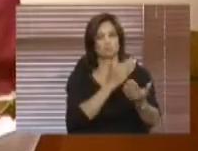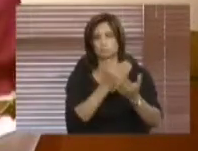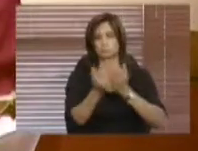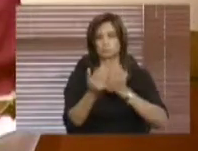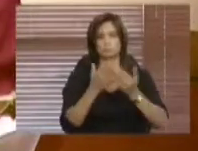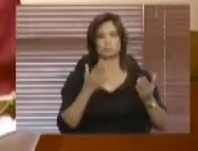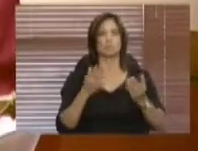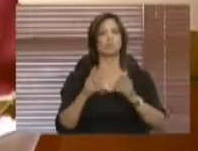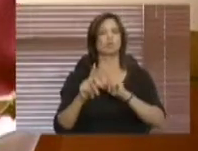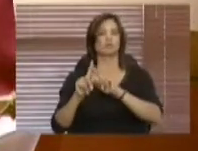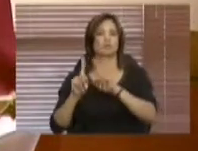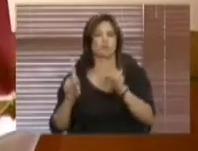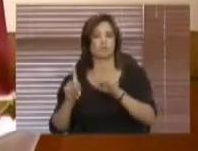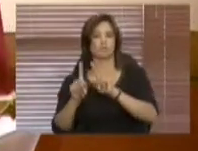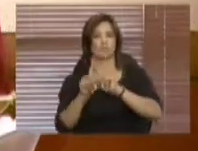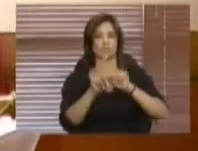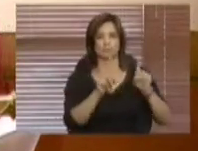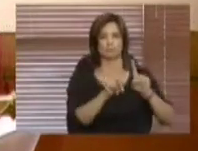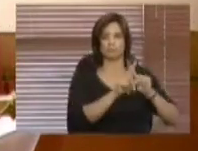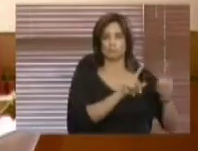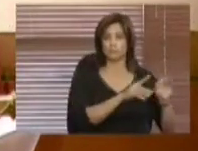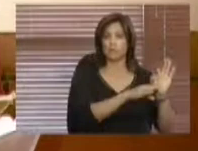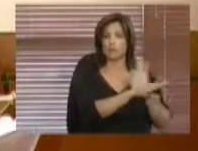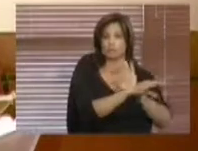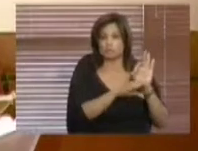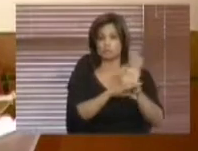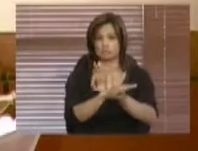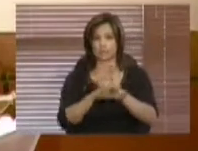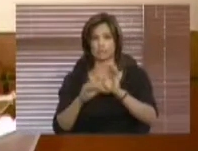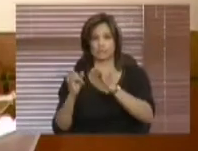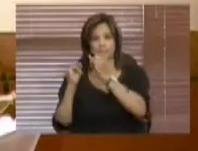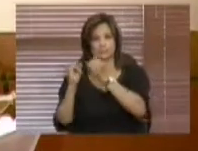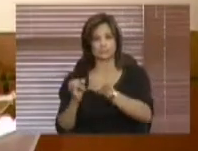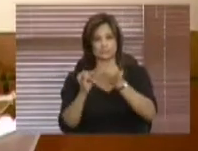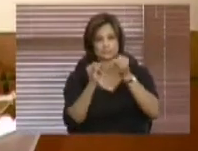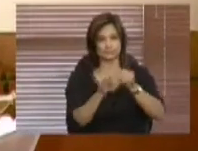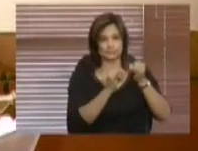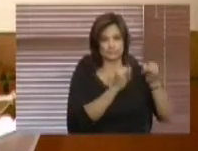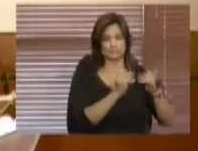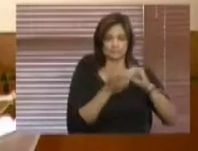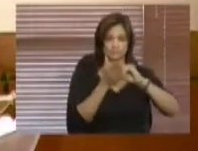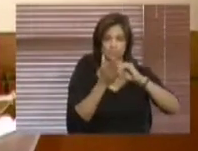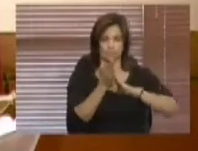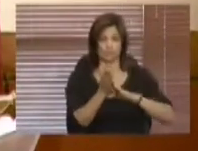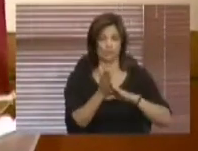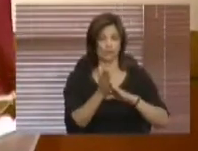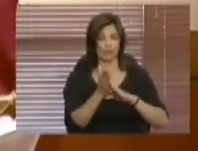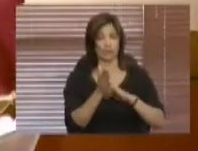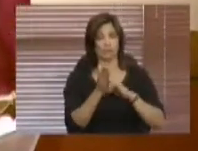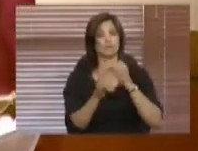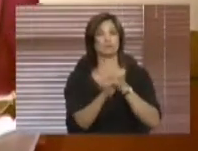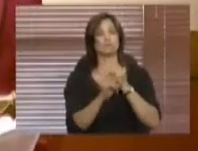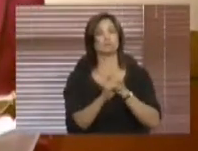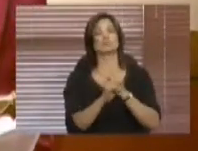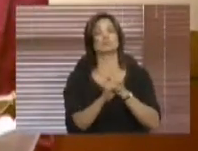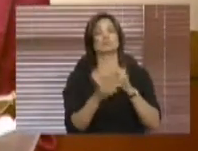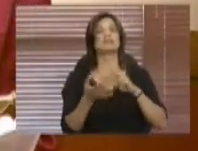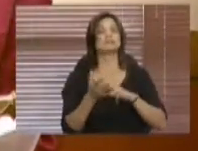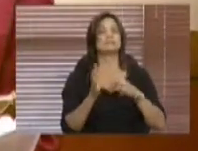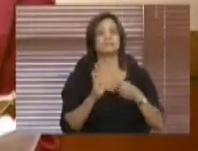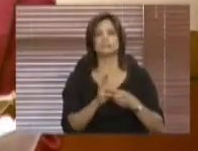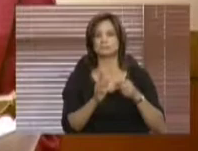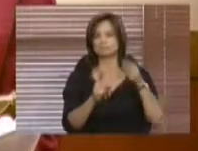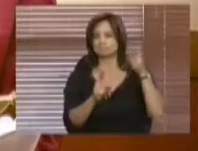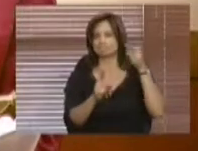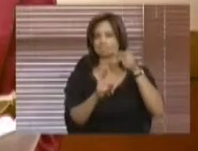independientemente de los particularismos funcionales existentes en el marco institucional dominicano. Constituye motivo